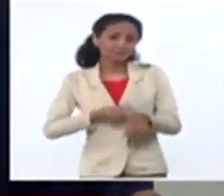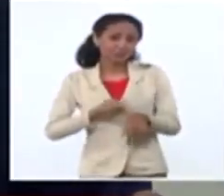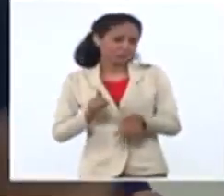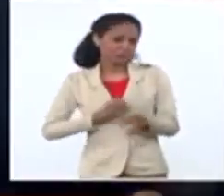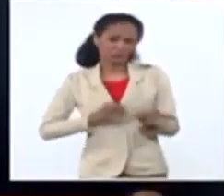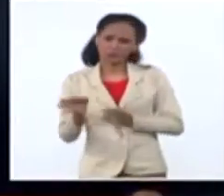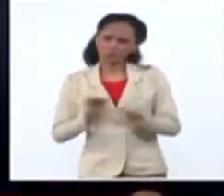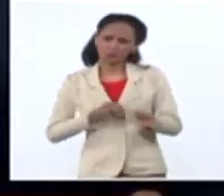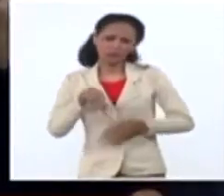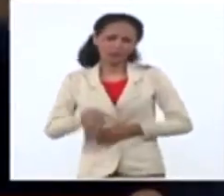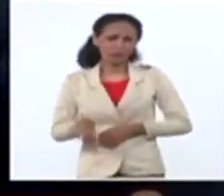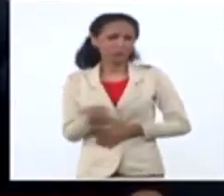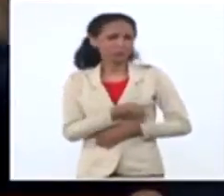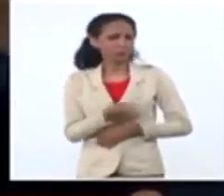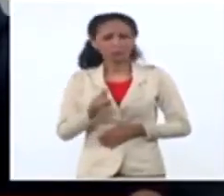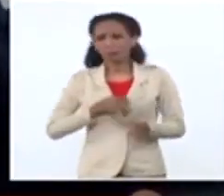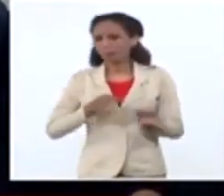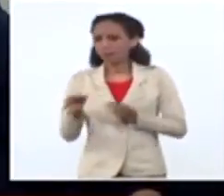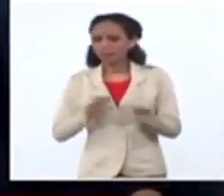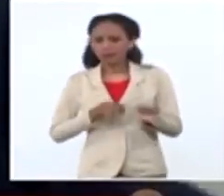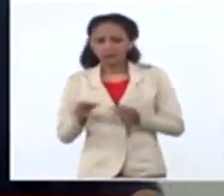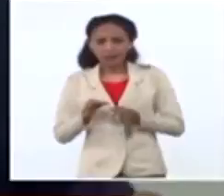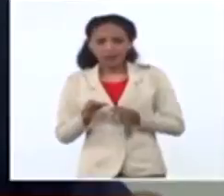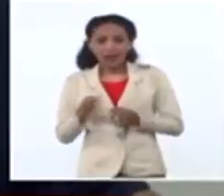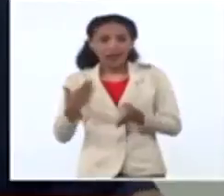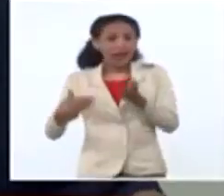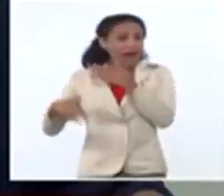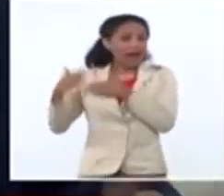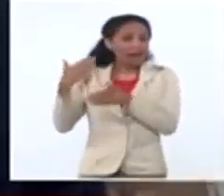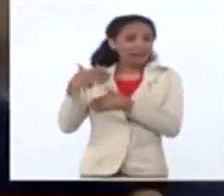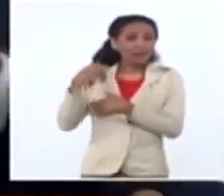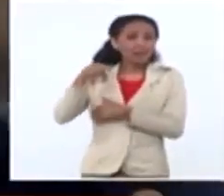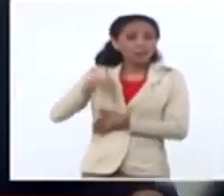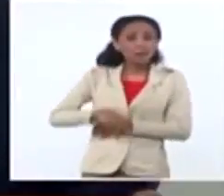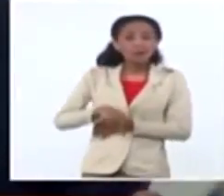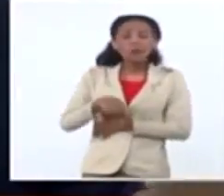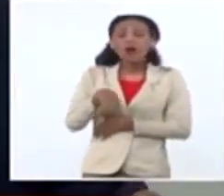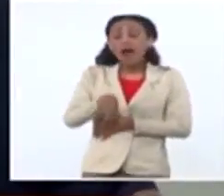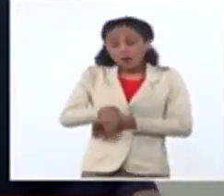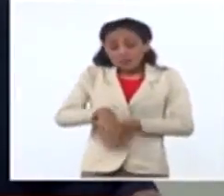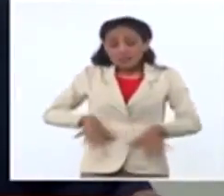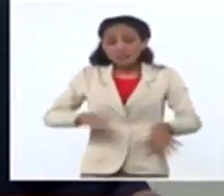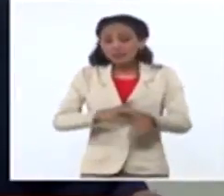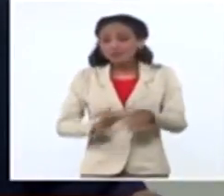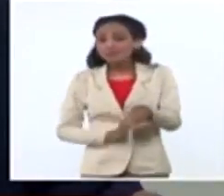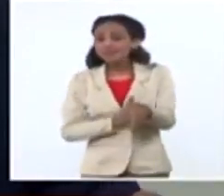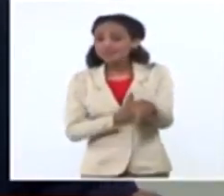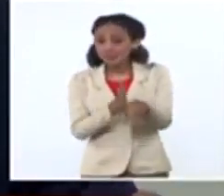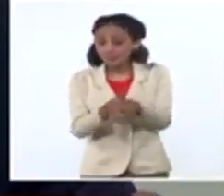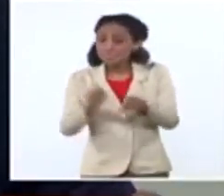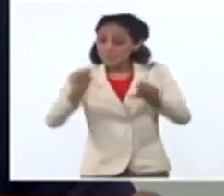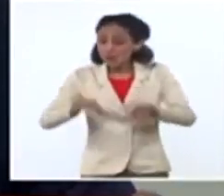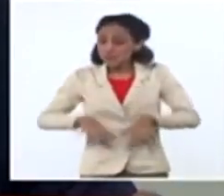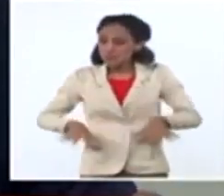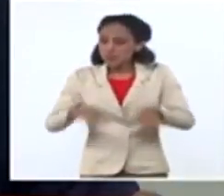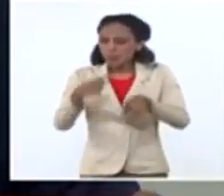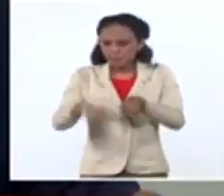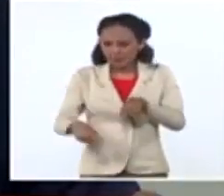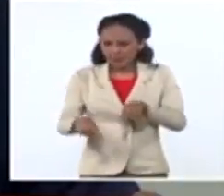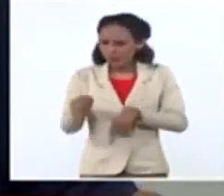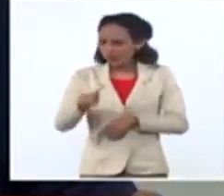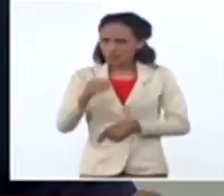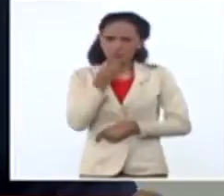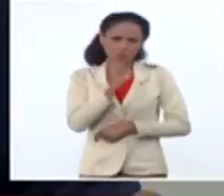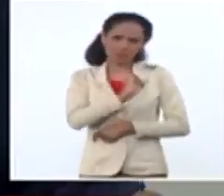ahora, ni siquiera cuando ha tenido un virus como aliado, y no va a funcionar en lo